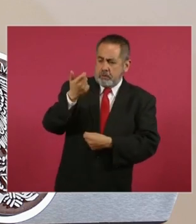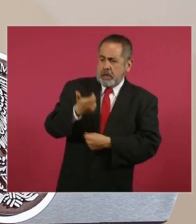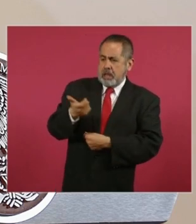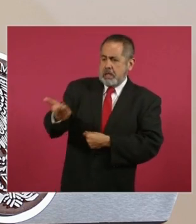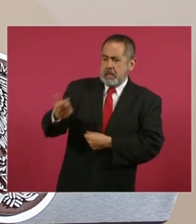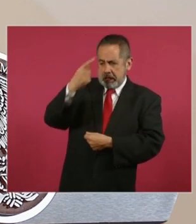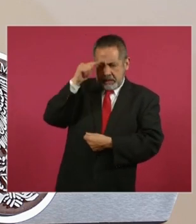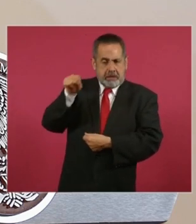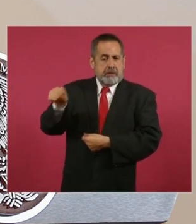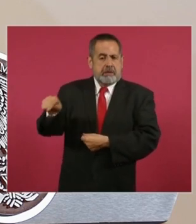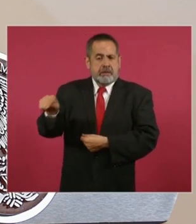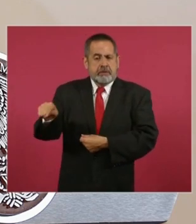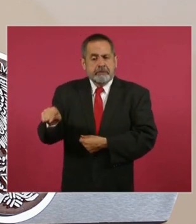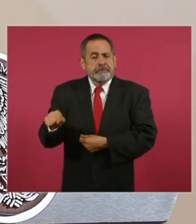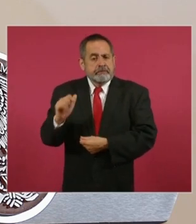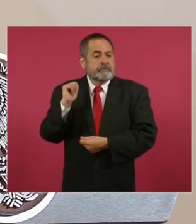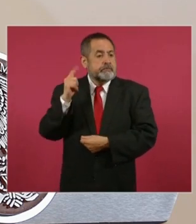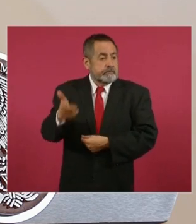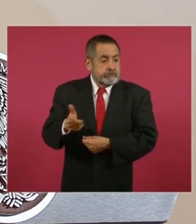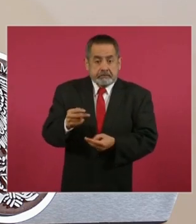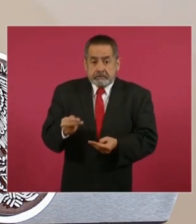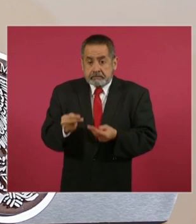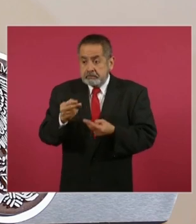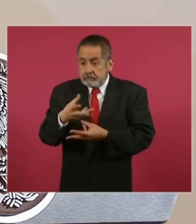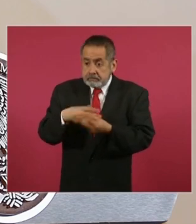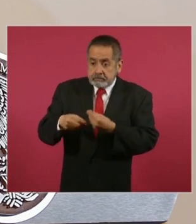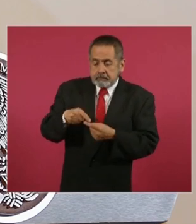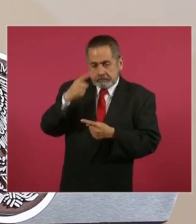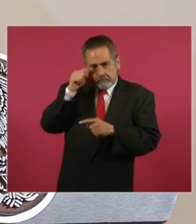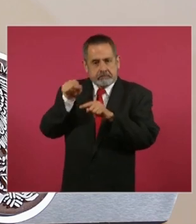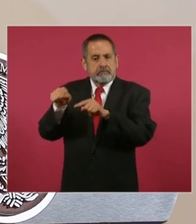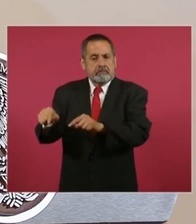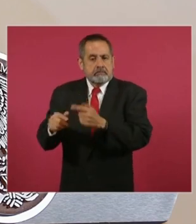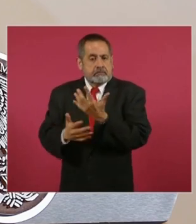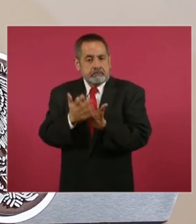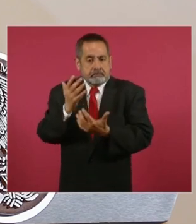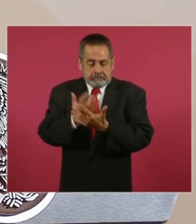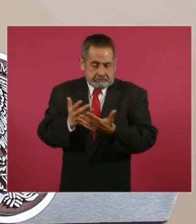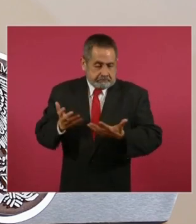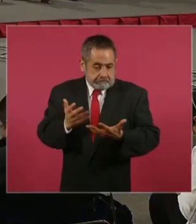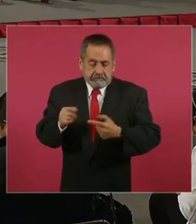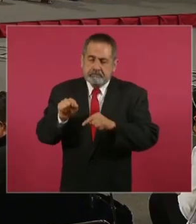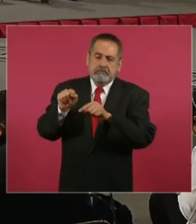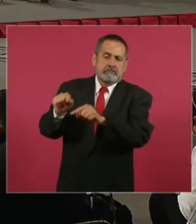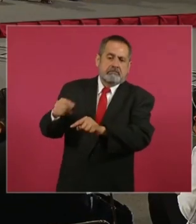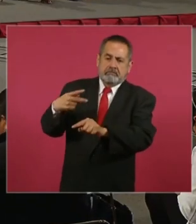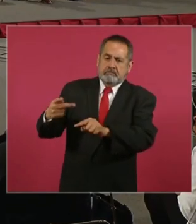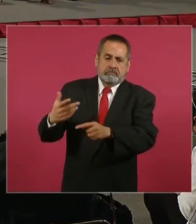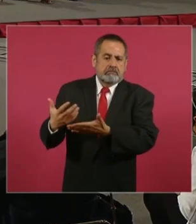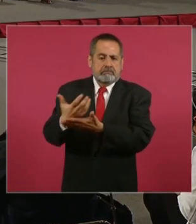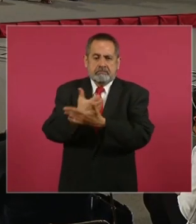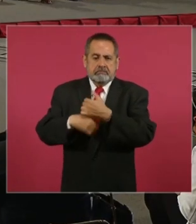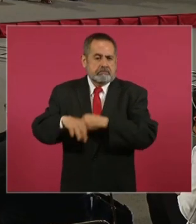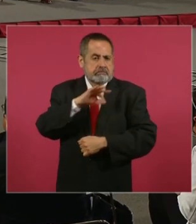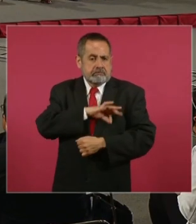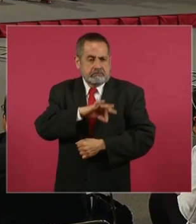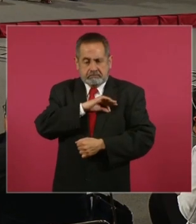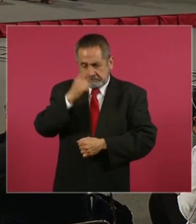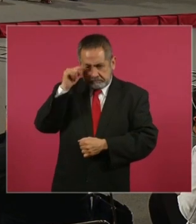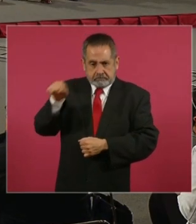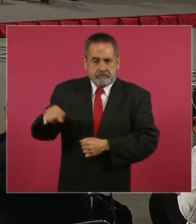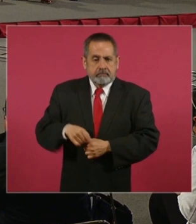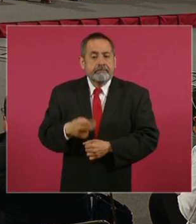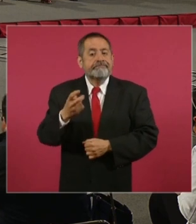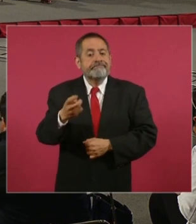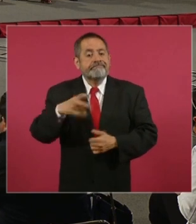recursos naturales y también, en este caso, es productos y servicios. Con ellos, con estos